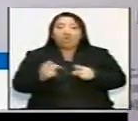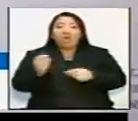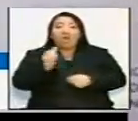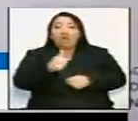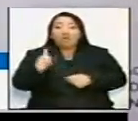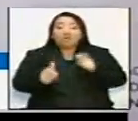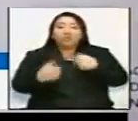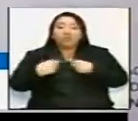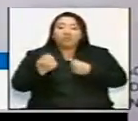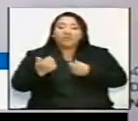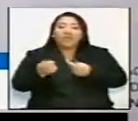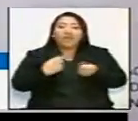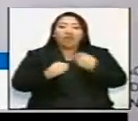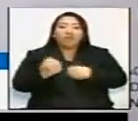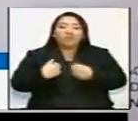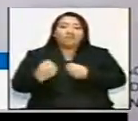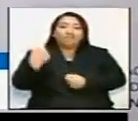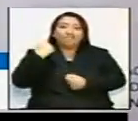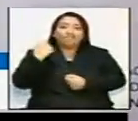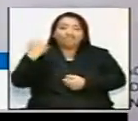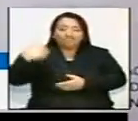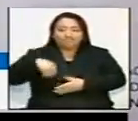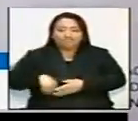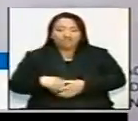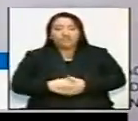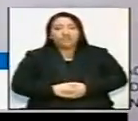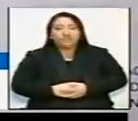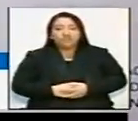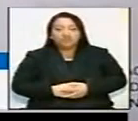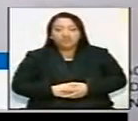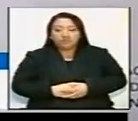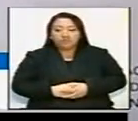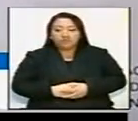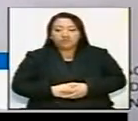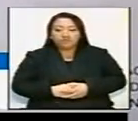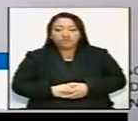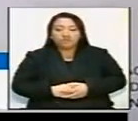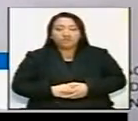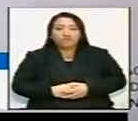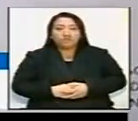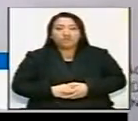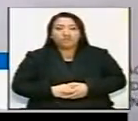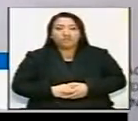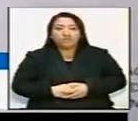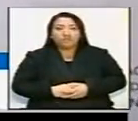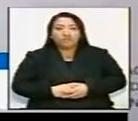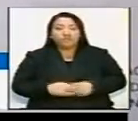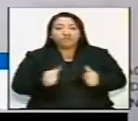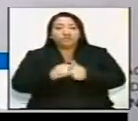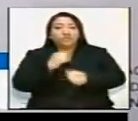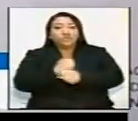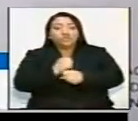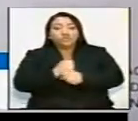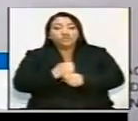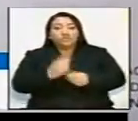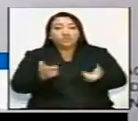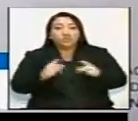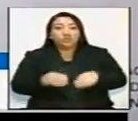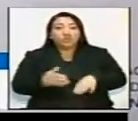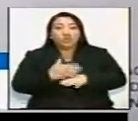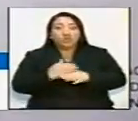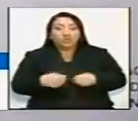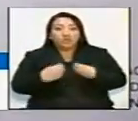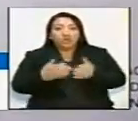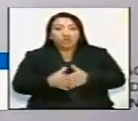cápita. Y la productividad es uno de esos factores. No solamente con los factores de producción